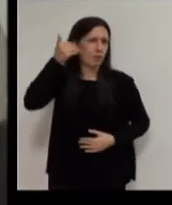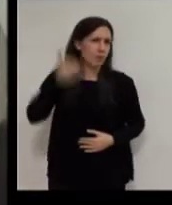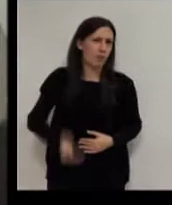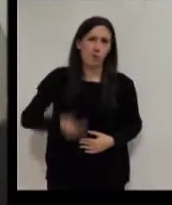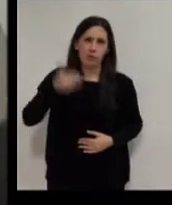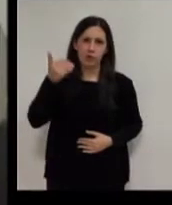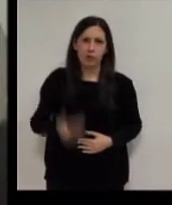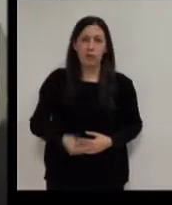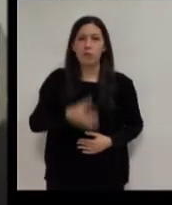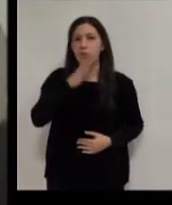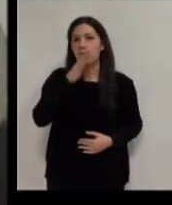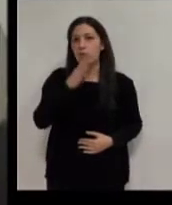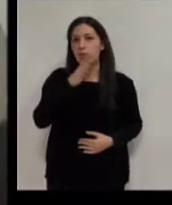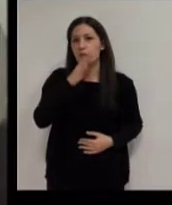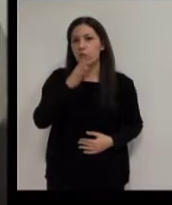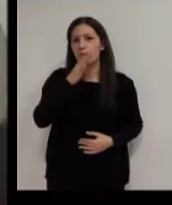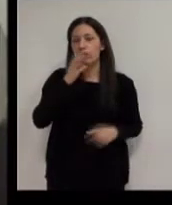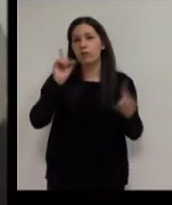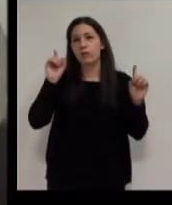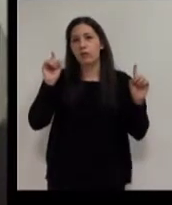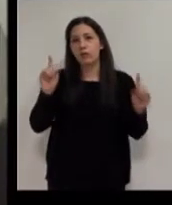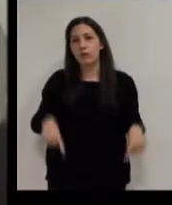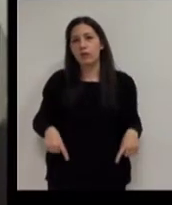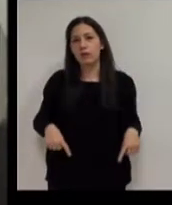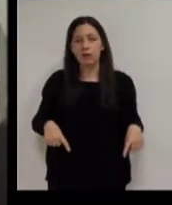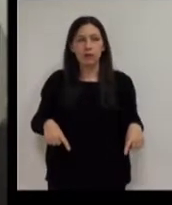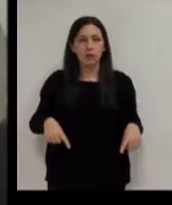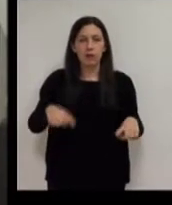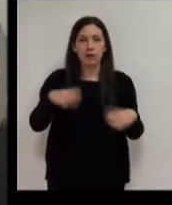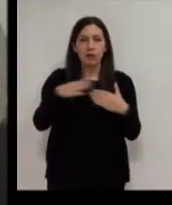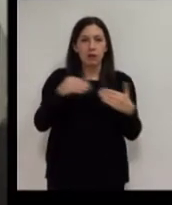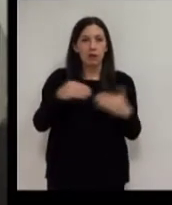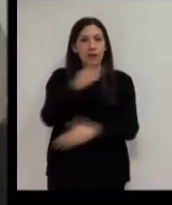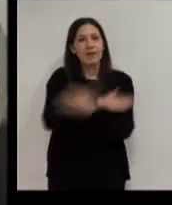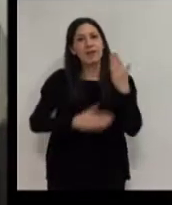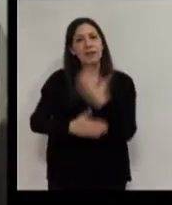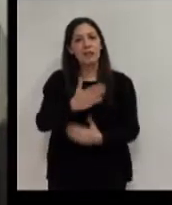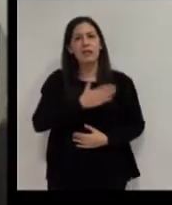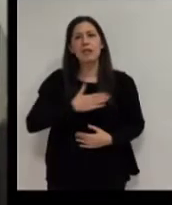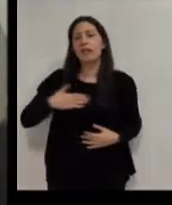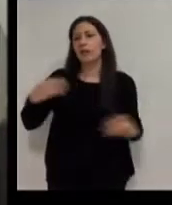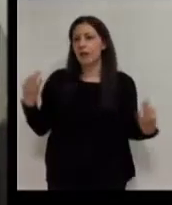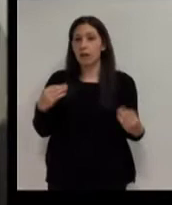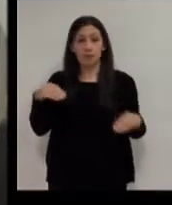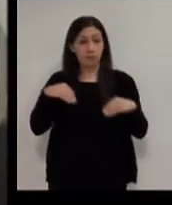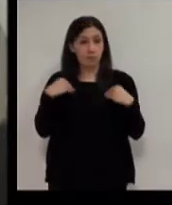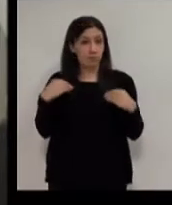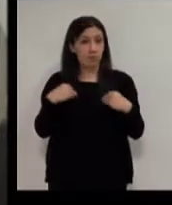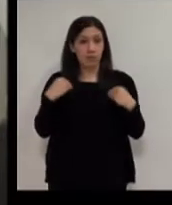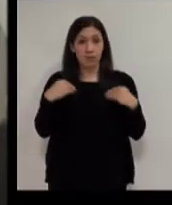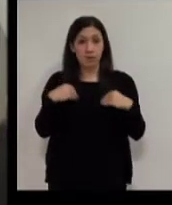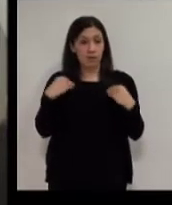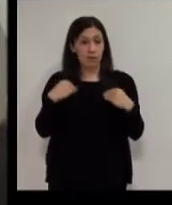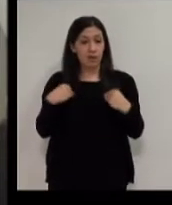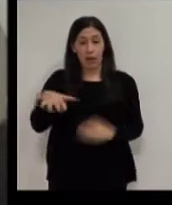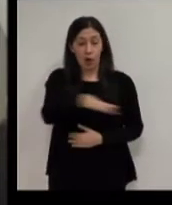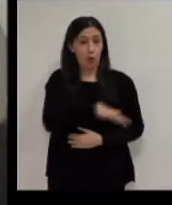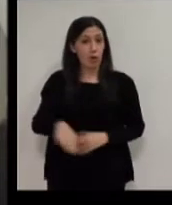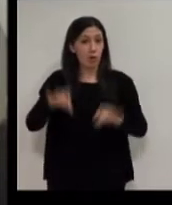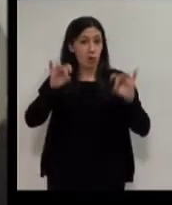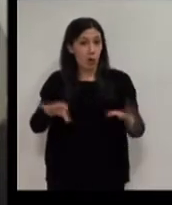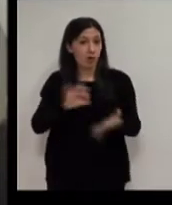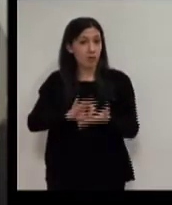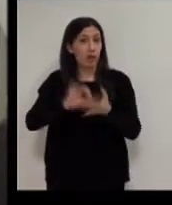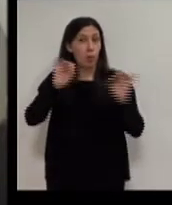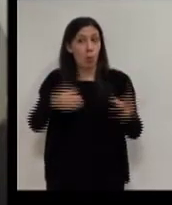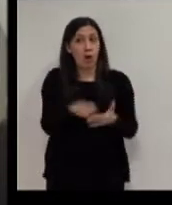importante desde el punto de vista que además el cliente con discapacidad lo que quiere es disfrutar exactamente de las mismas instalaciones y servicios